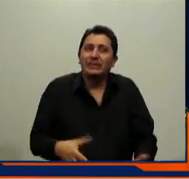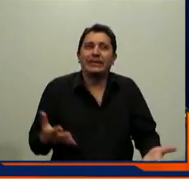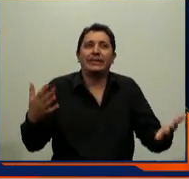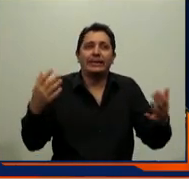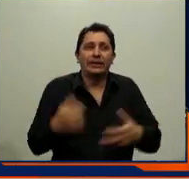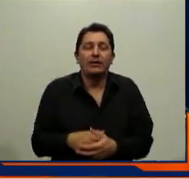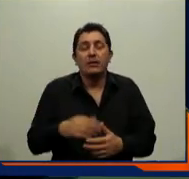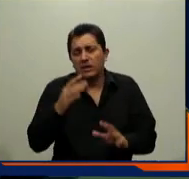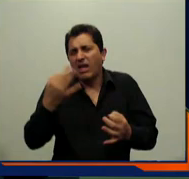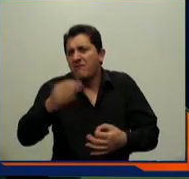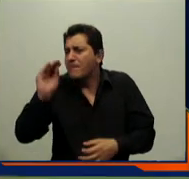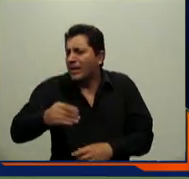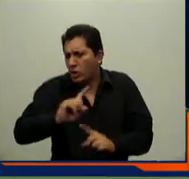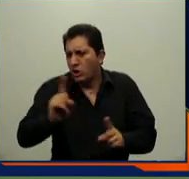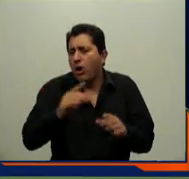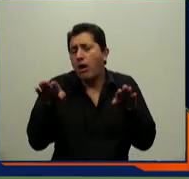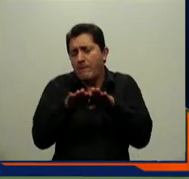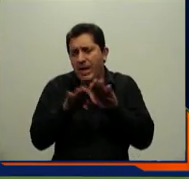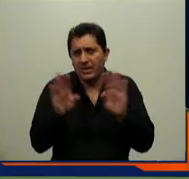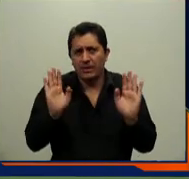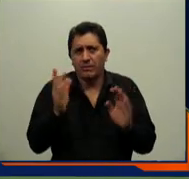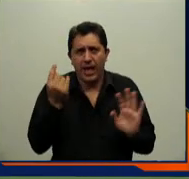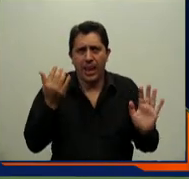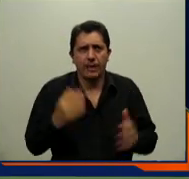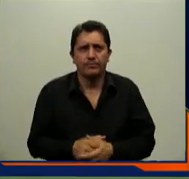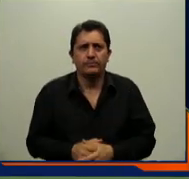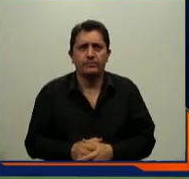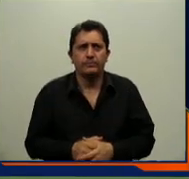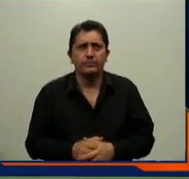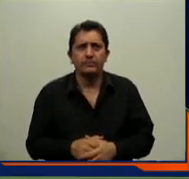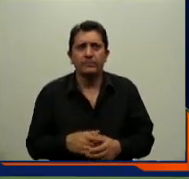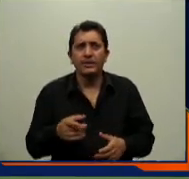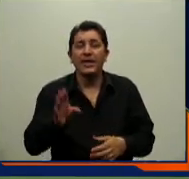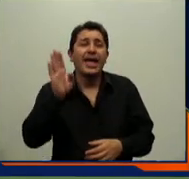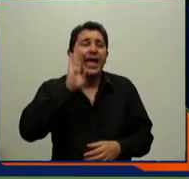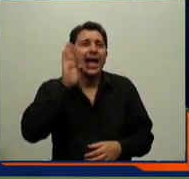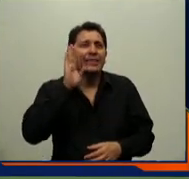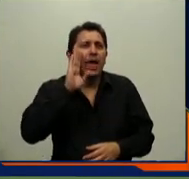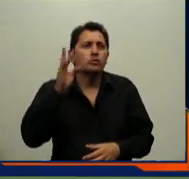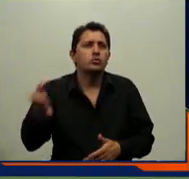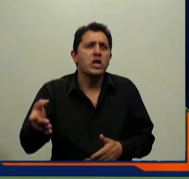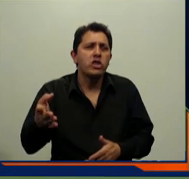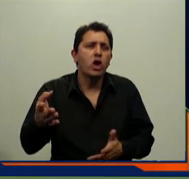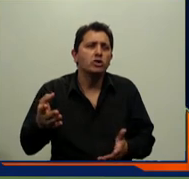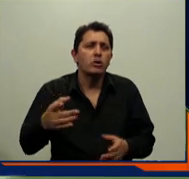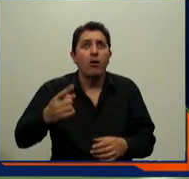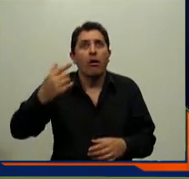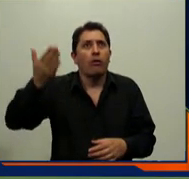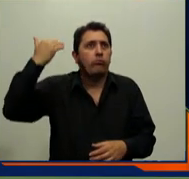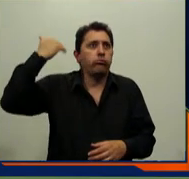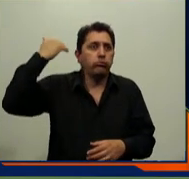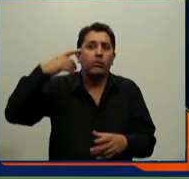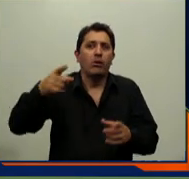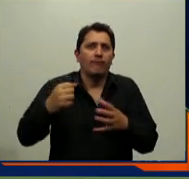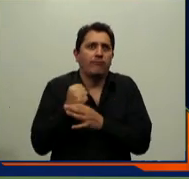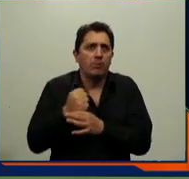es importante, y conseguimos un empate. Estados Unidos, obviamente que no es el Estados Unidos que nosotras jugábamos hace unos años